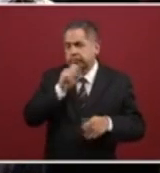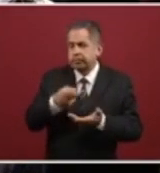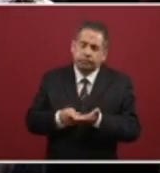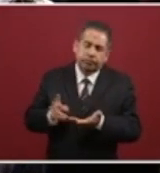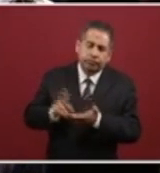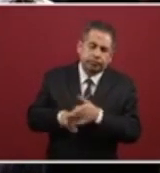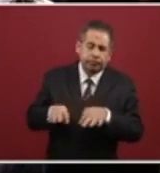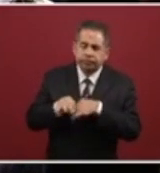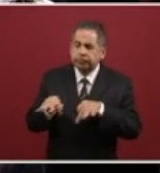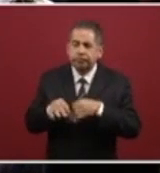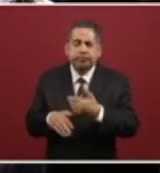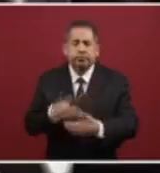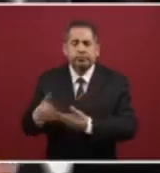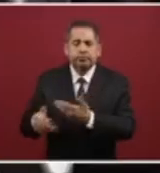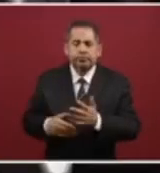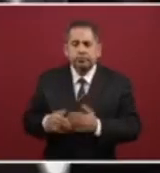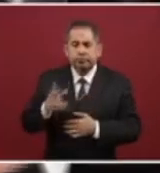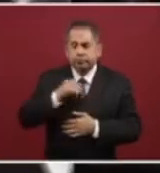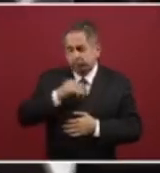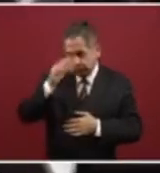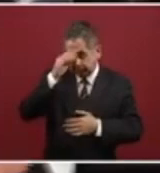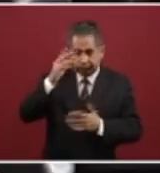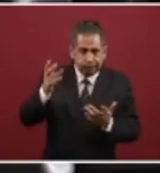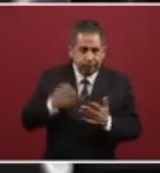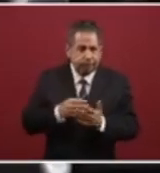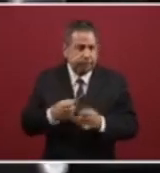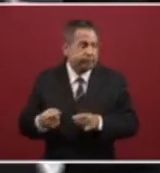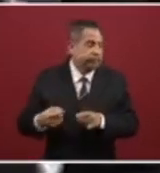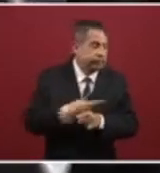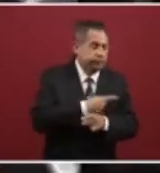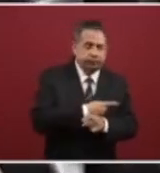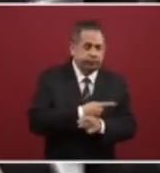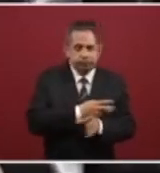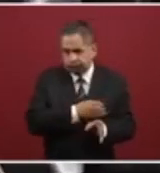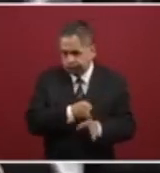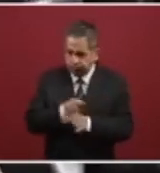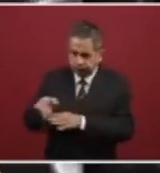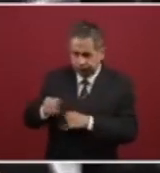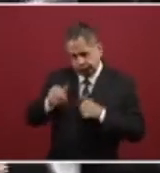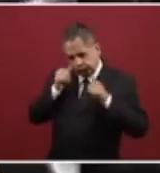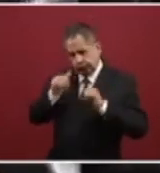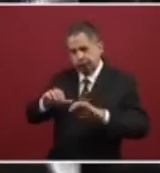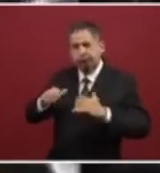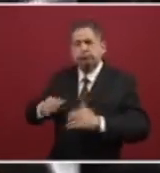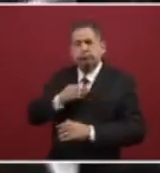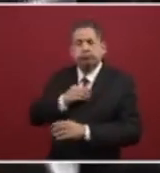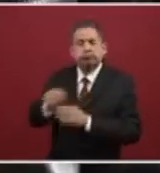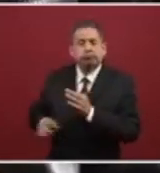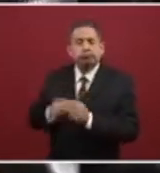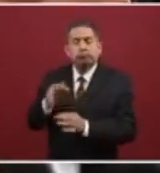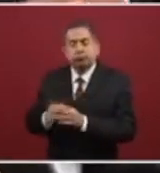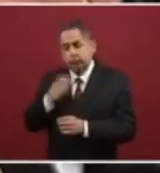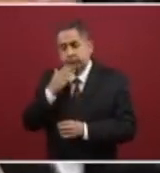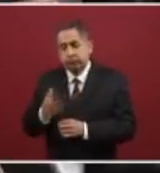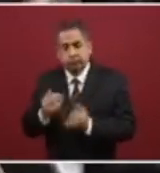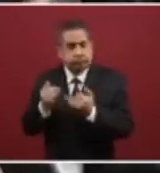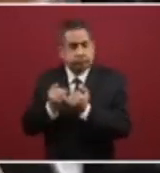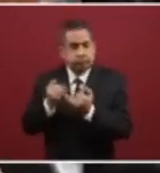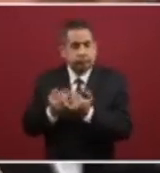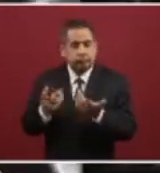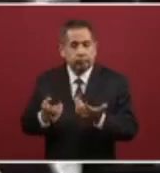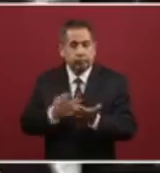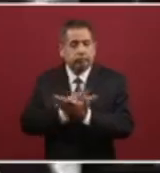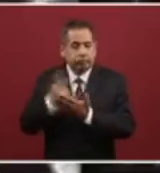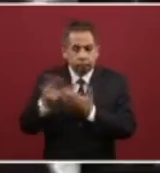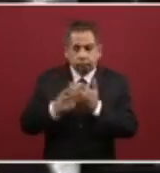no se contamine, no se desvíe y pueda ejercerse también igual los programas